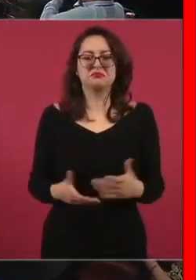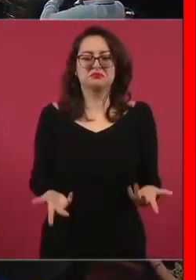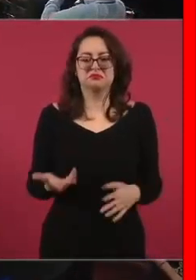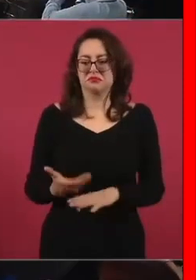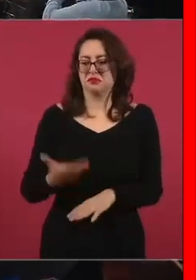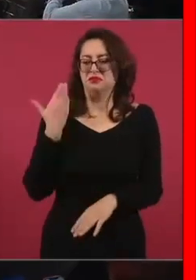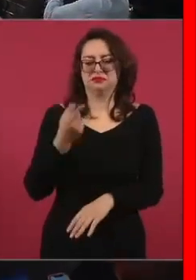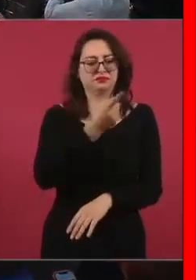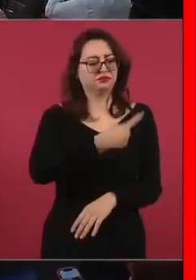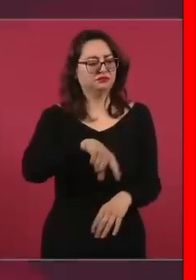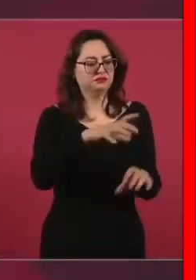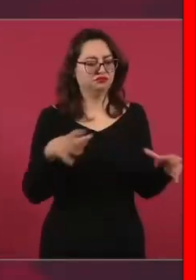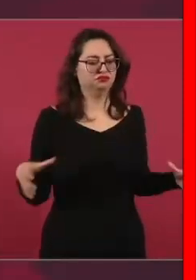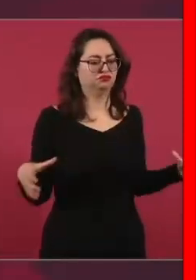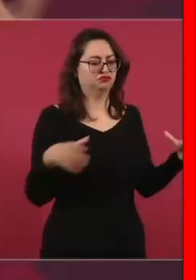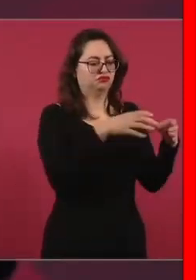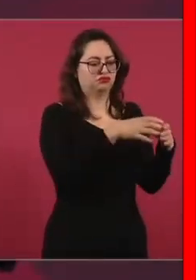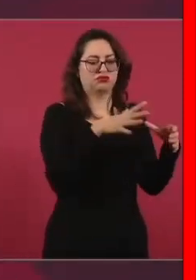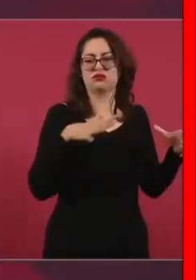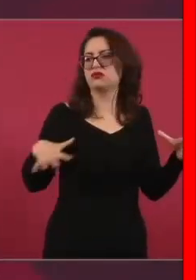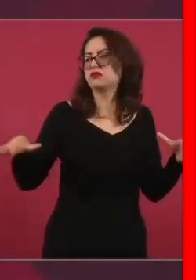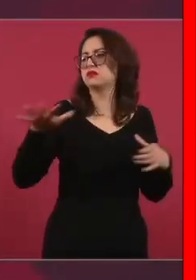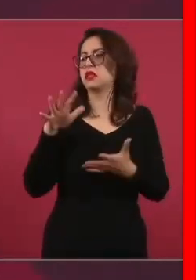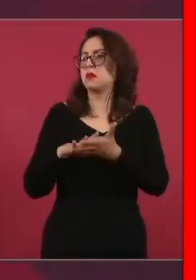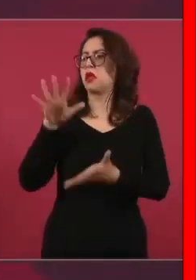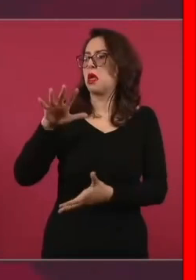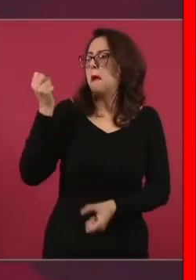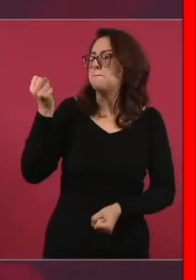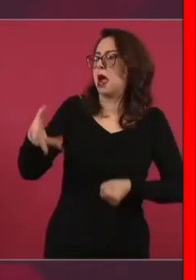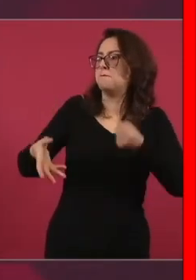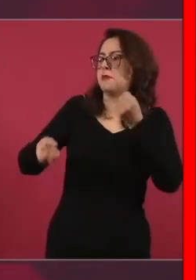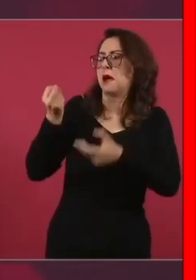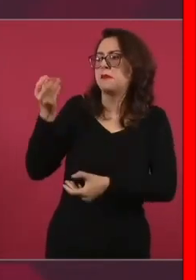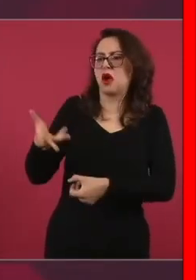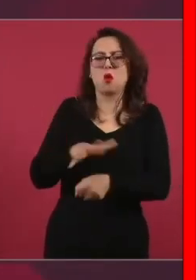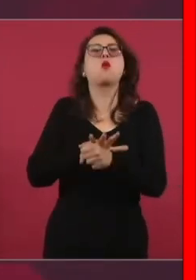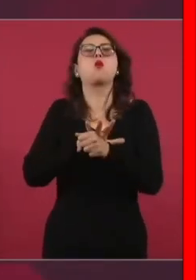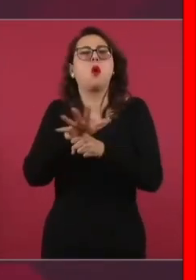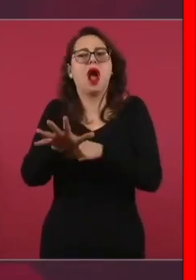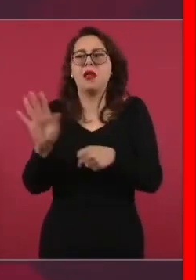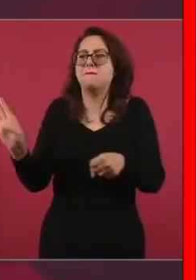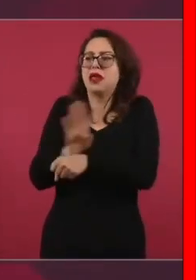oligárquico? ¿Qué le dio a la mayoría del pueblo? Díganme algo